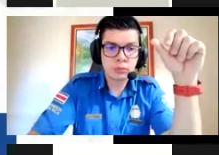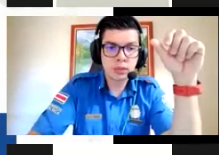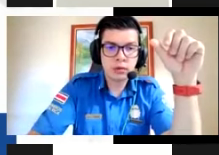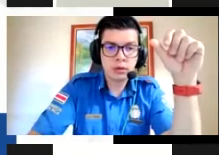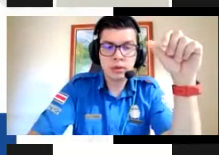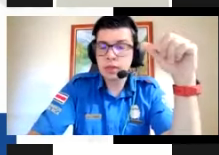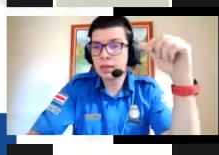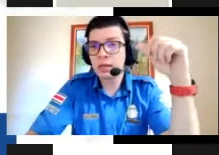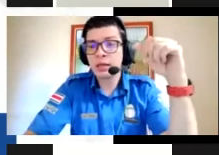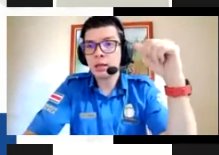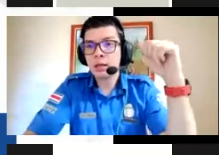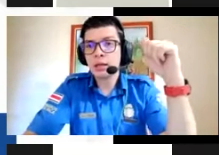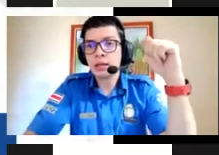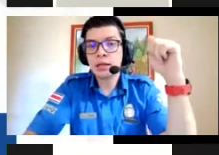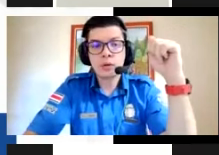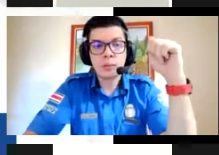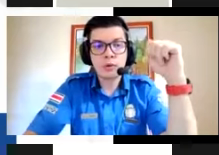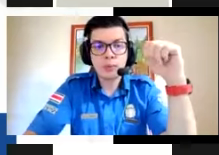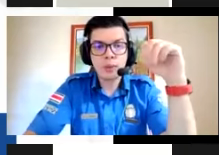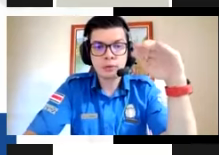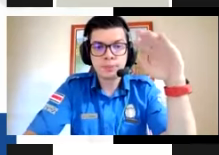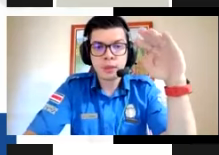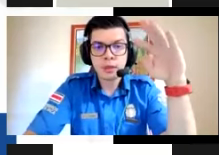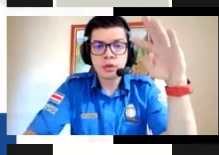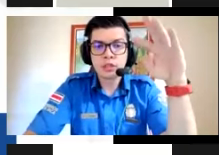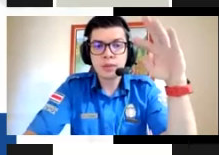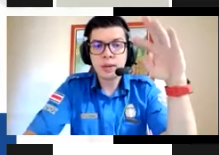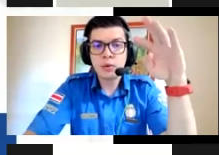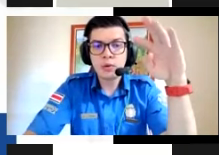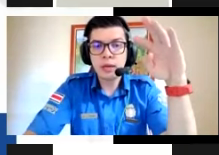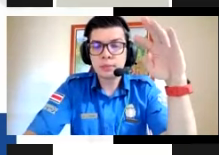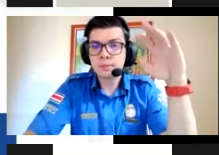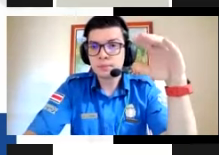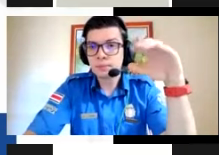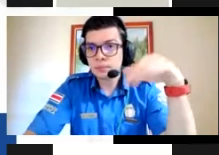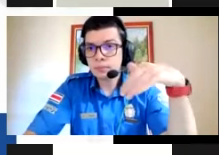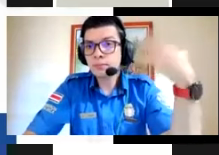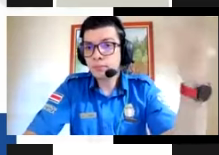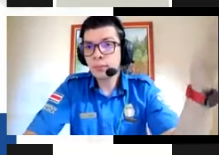es compañero de la unidad de ingeniería del Cuerpo de Bomberos, donde explica muy bien